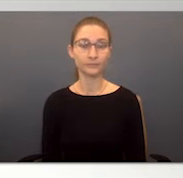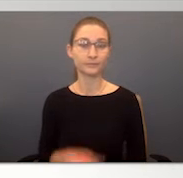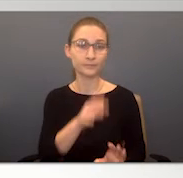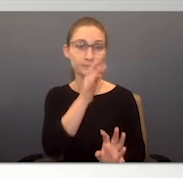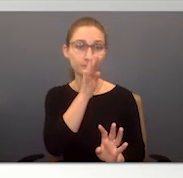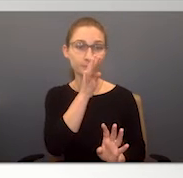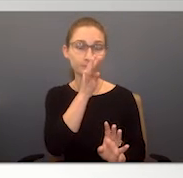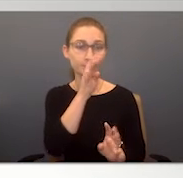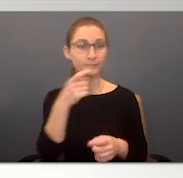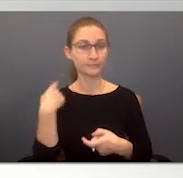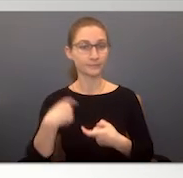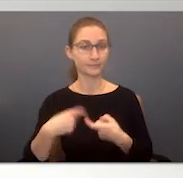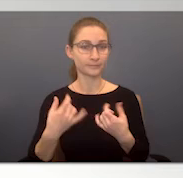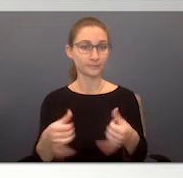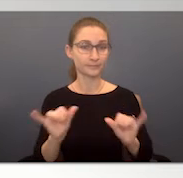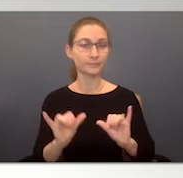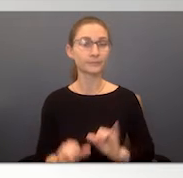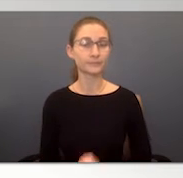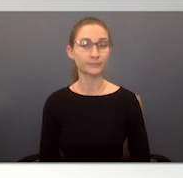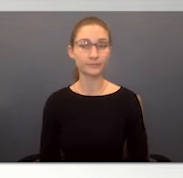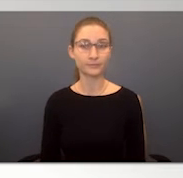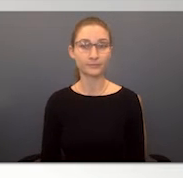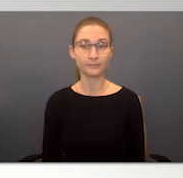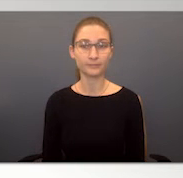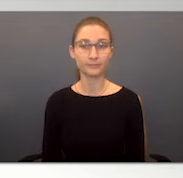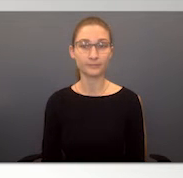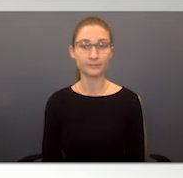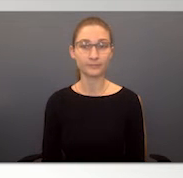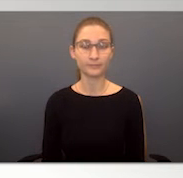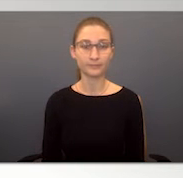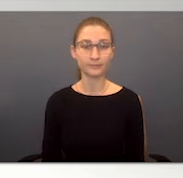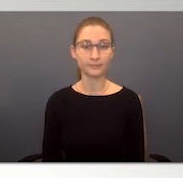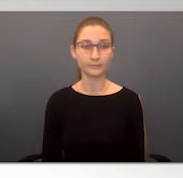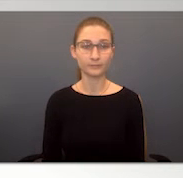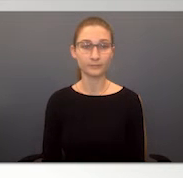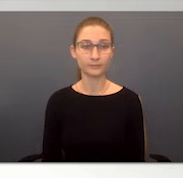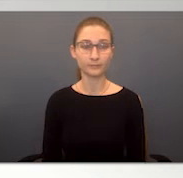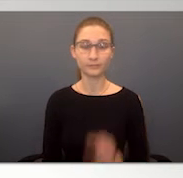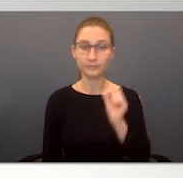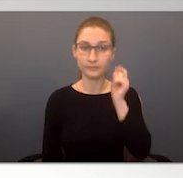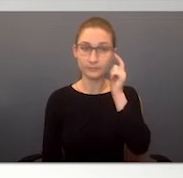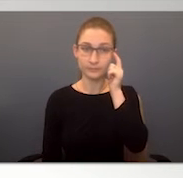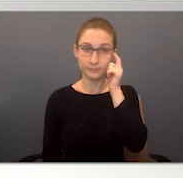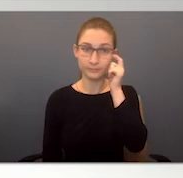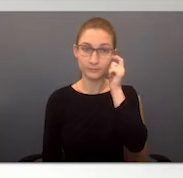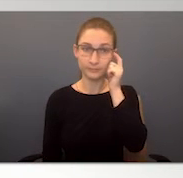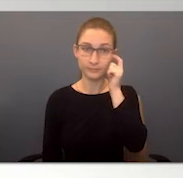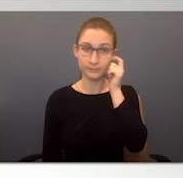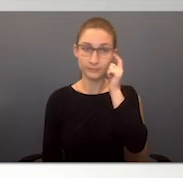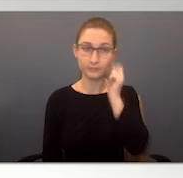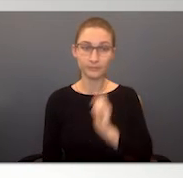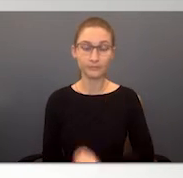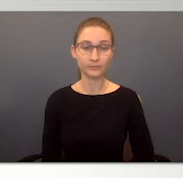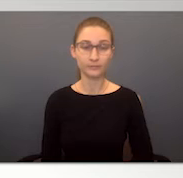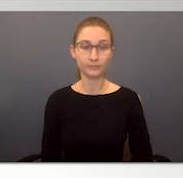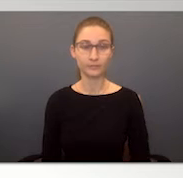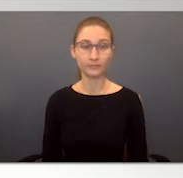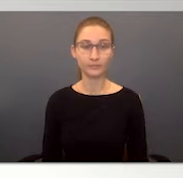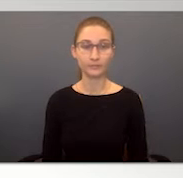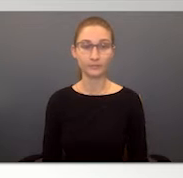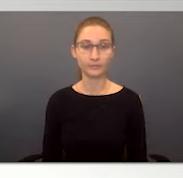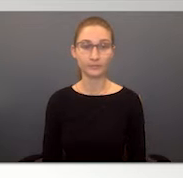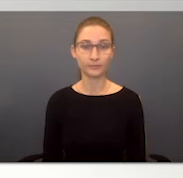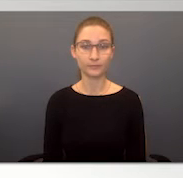de que lo que se necesita en realidad tomar. Uno tiene que estar pendiente, llamando,